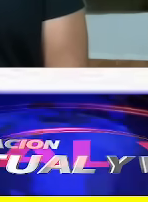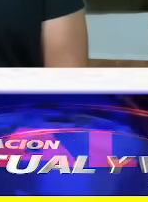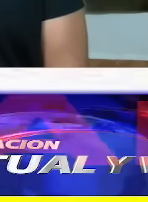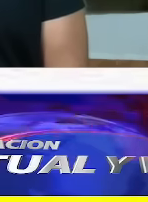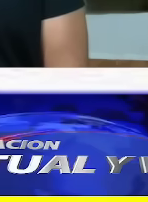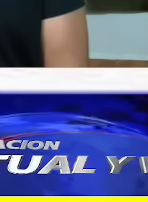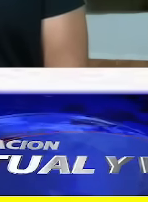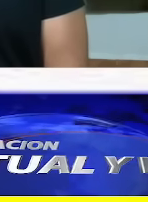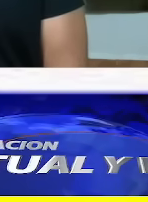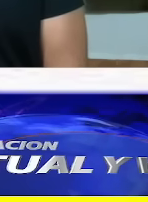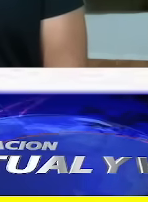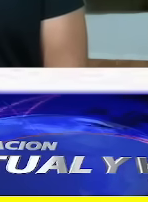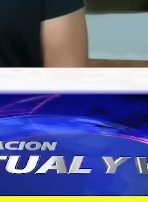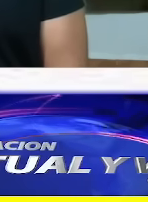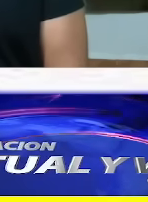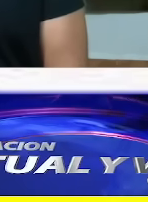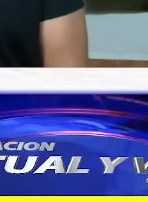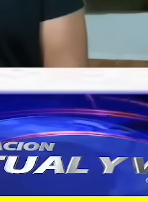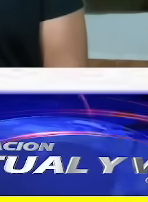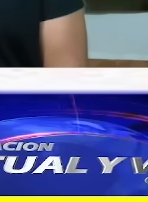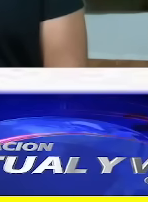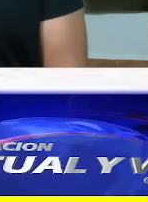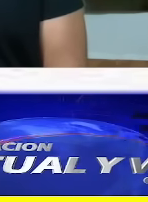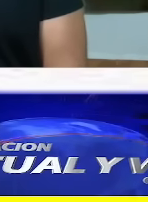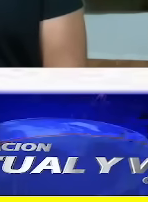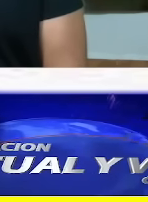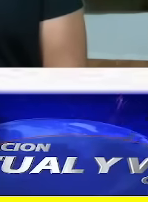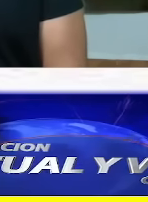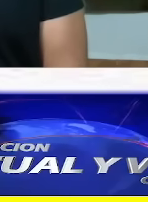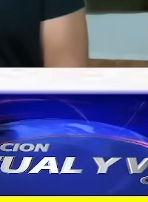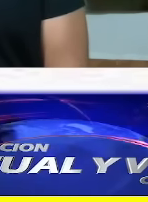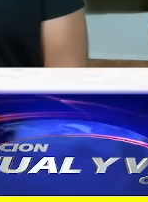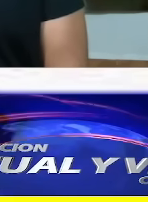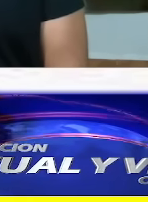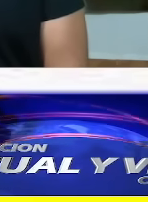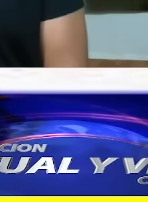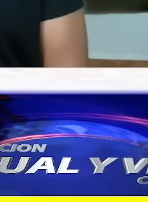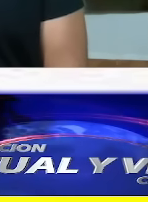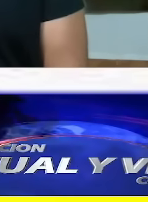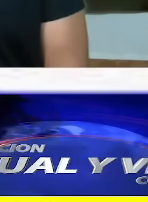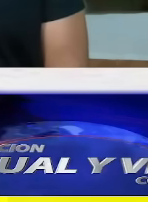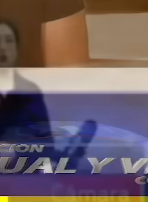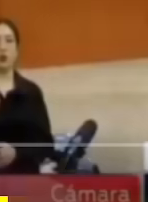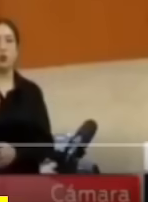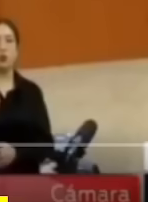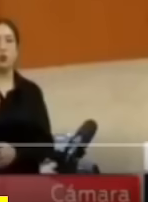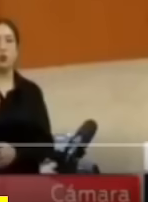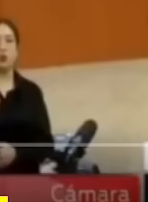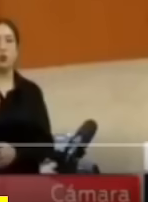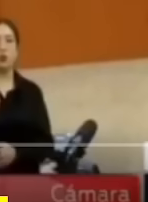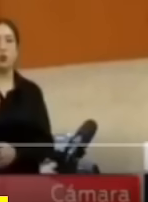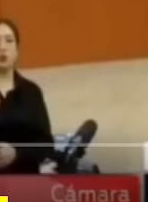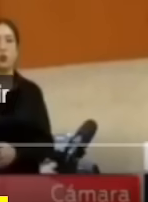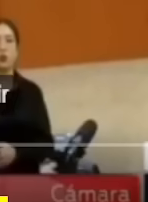del Senado. Y resulta que vuelve a hacer su show mediático y que la hacen a un lado. Veamos